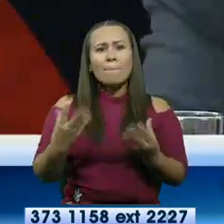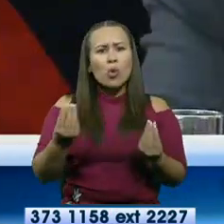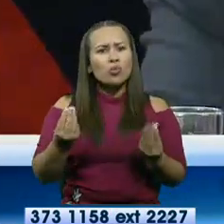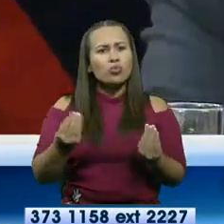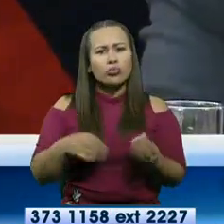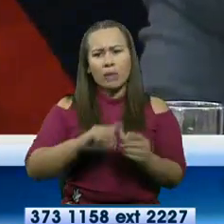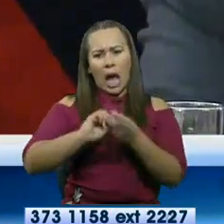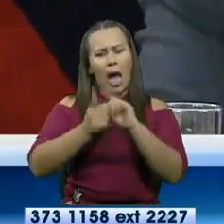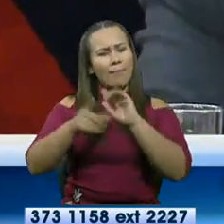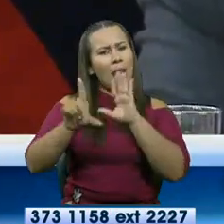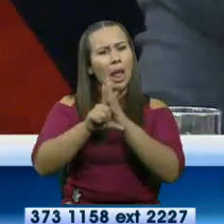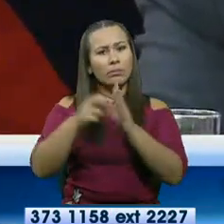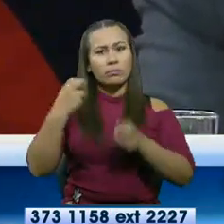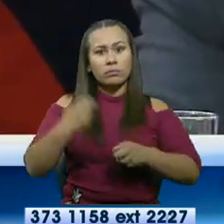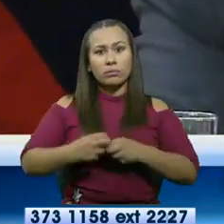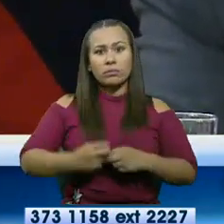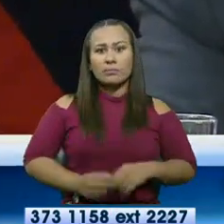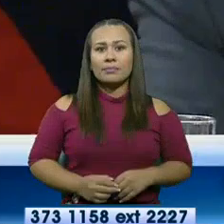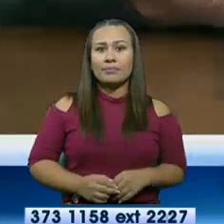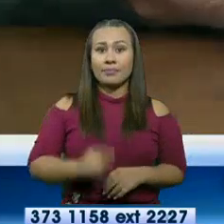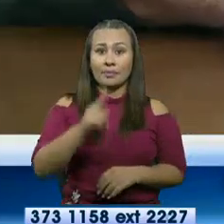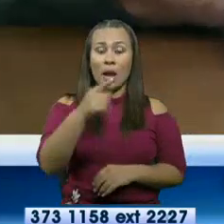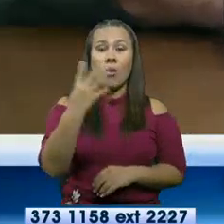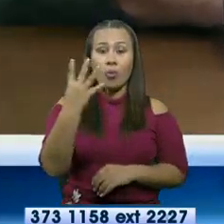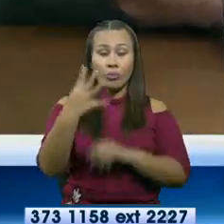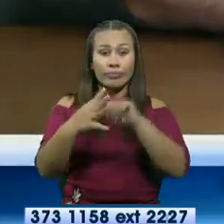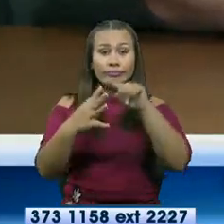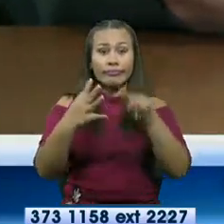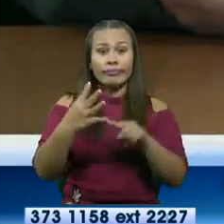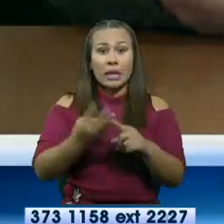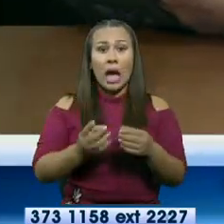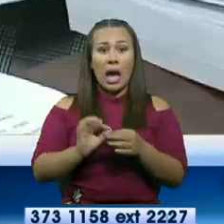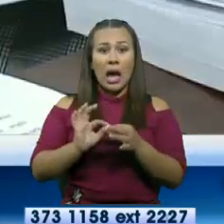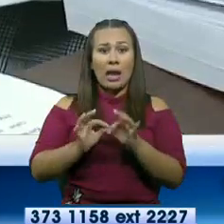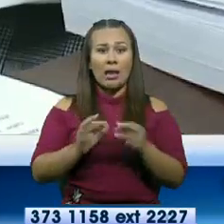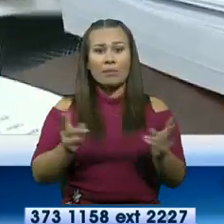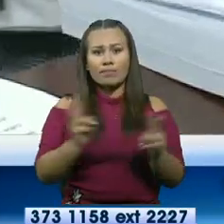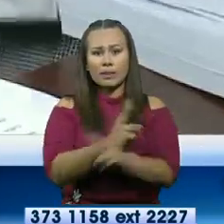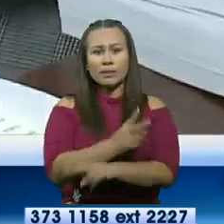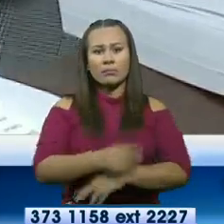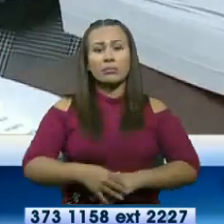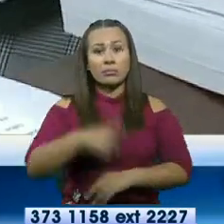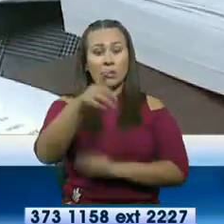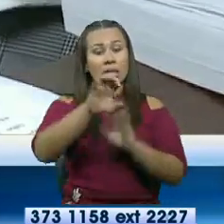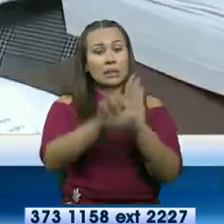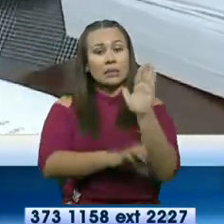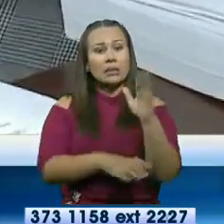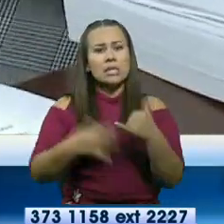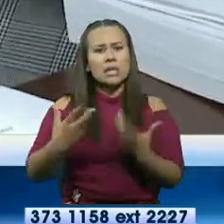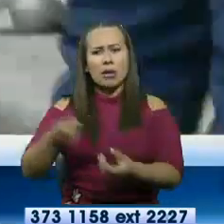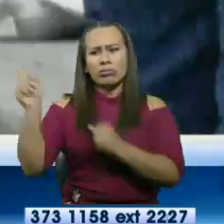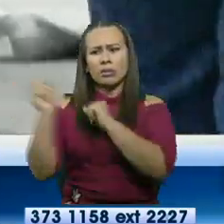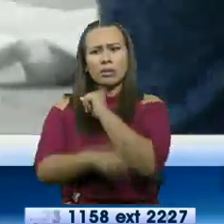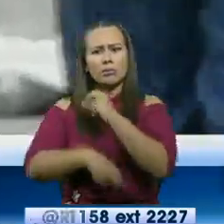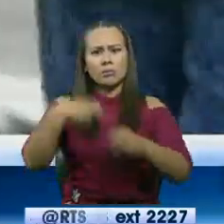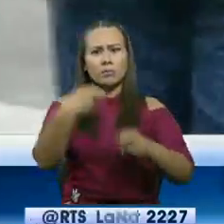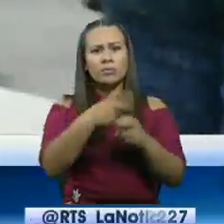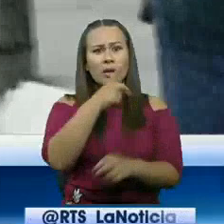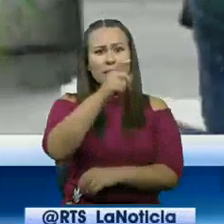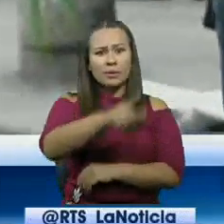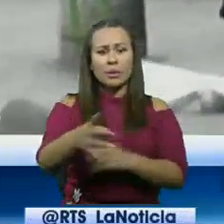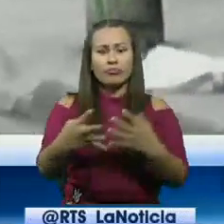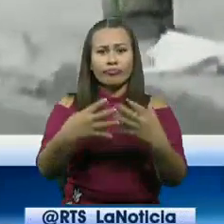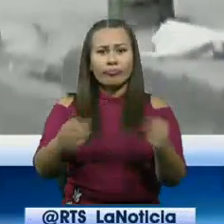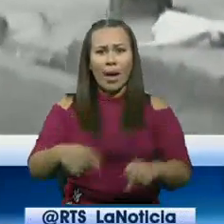que se registran en el país y que han causado conmoción. La reforma busca que se aplique todo el peso de la ley para castigar a los delincuentes en delitos